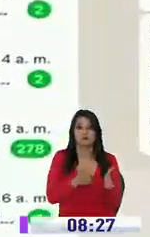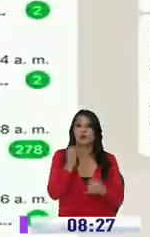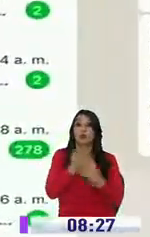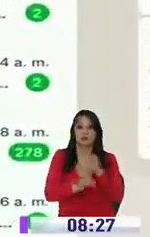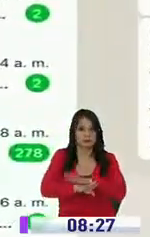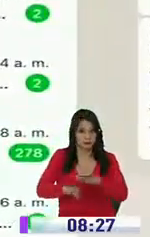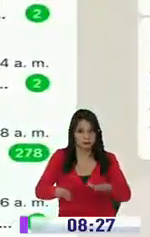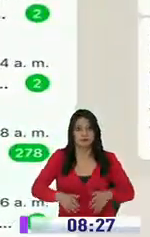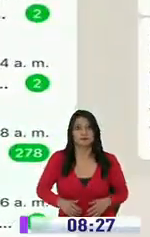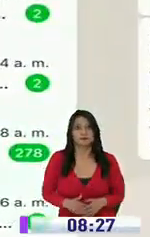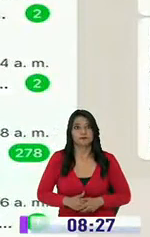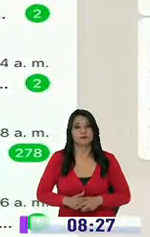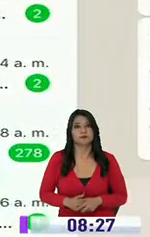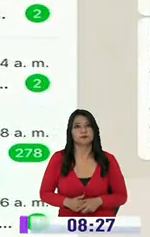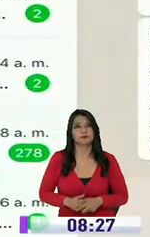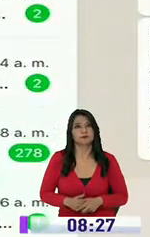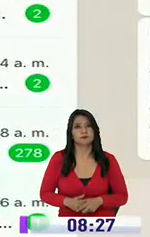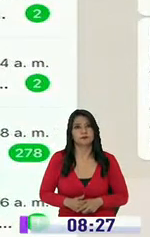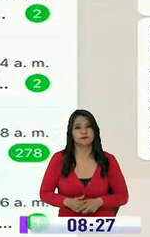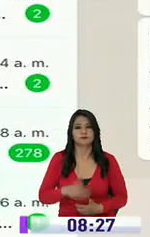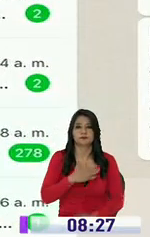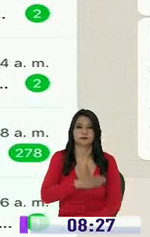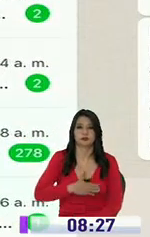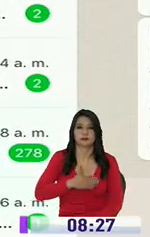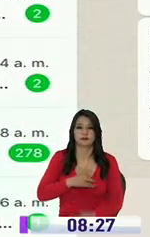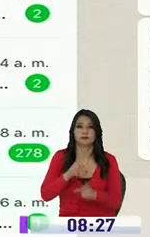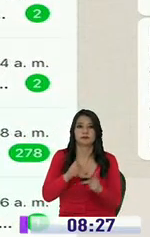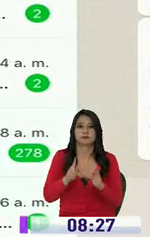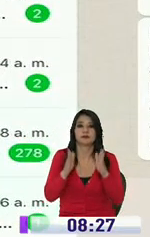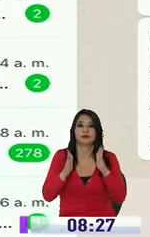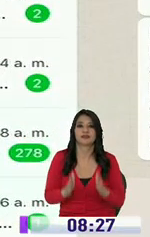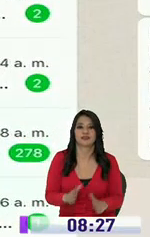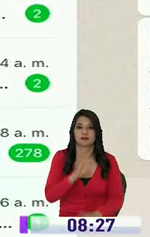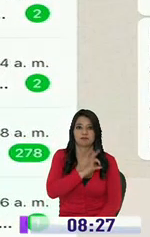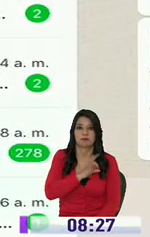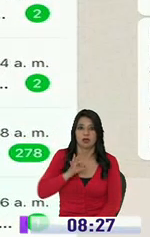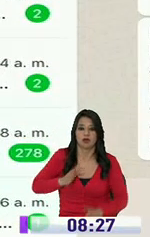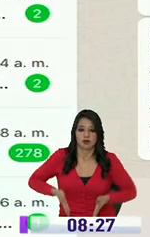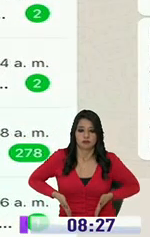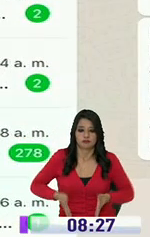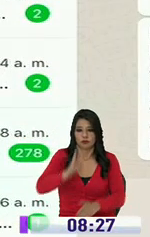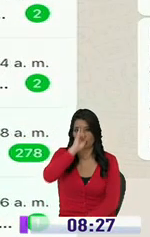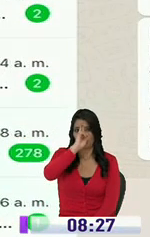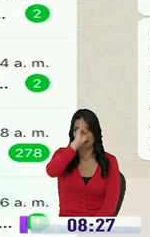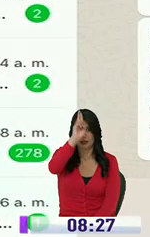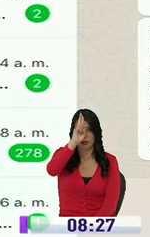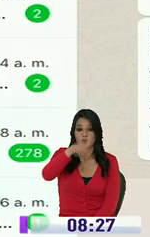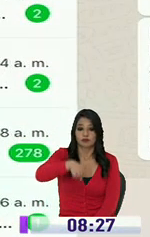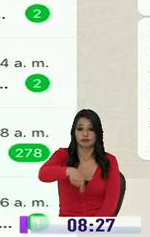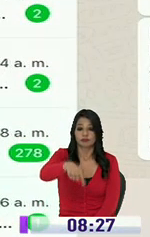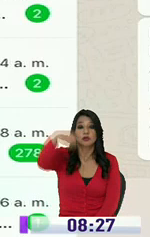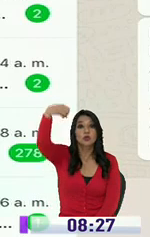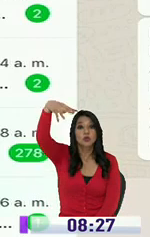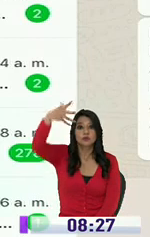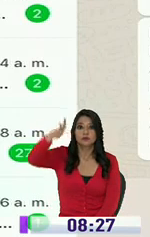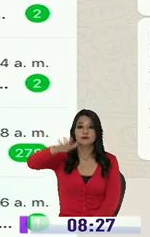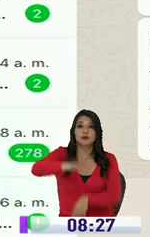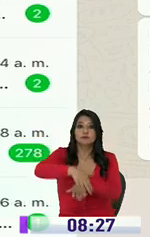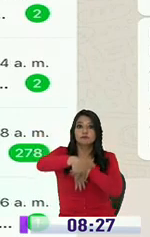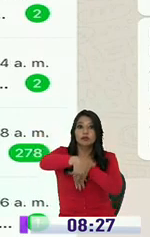acabamos. Por favor, a la prefecta. La autopista General Rumiñahui tiene tramos sin luz por las